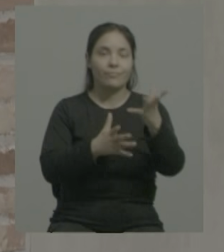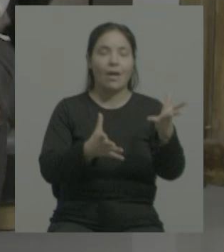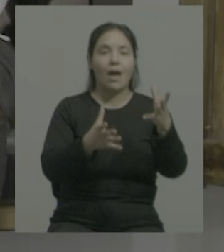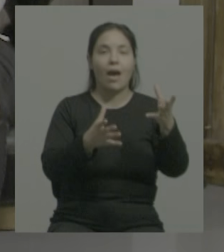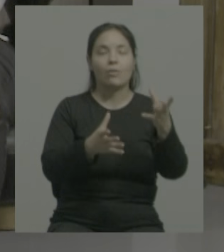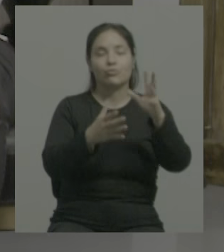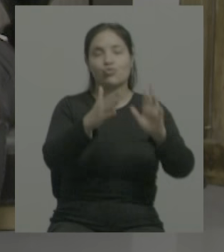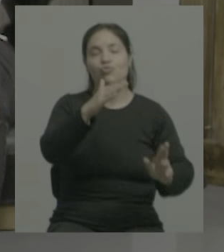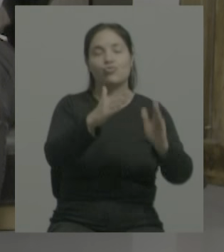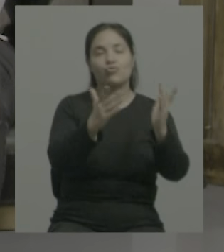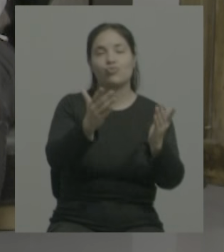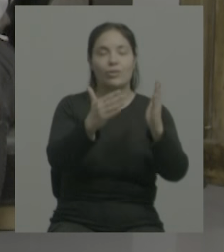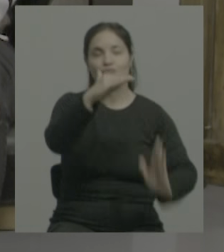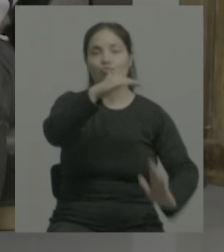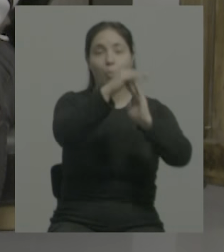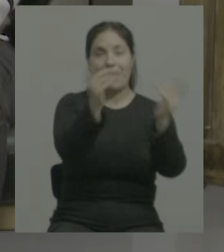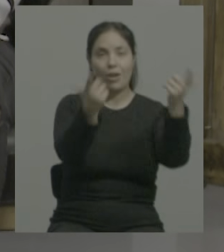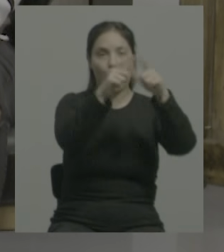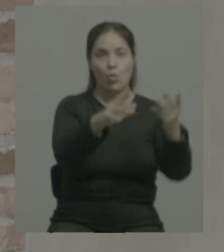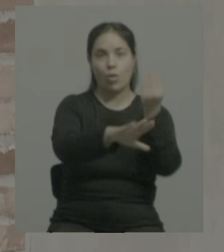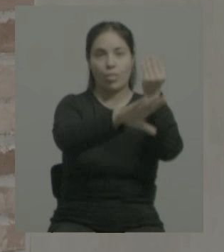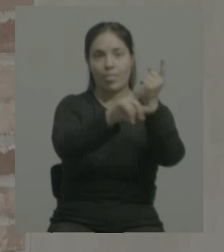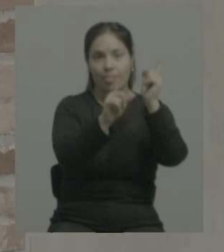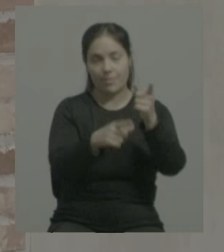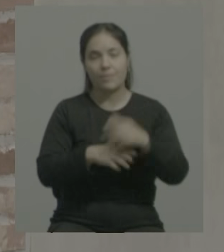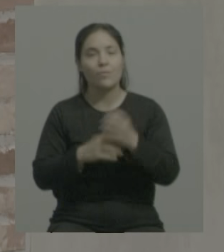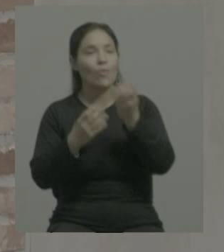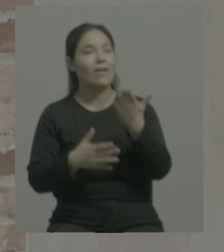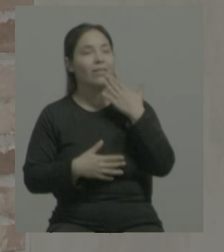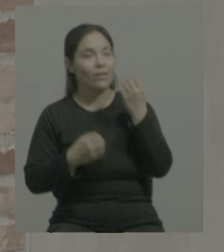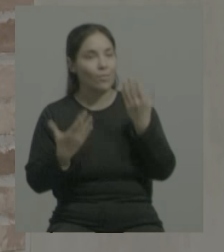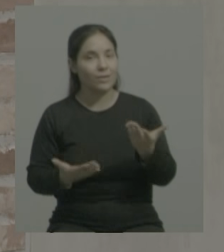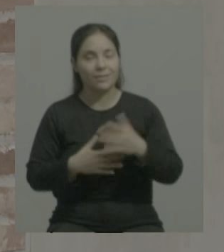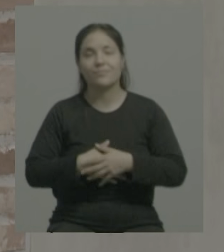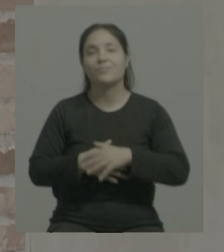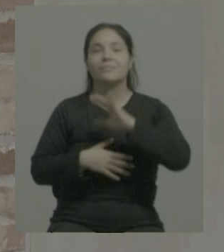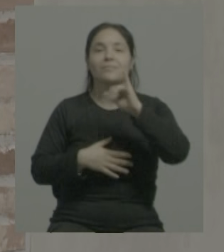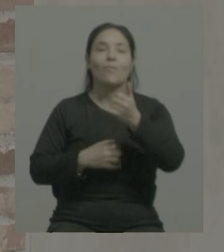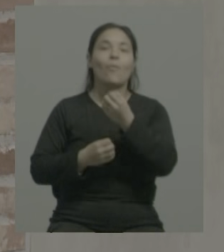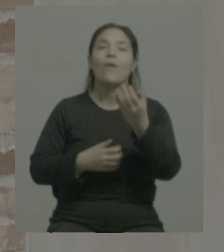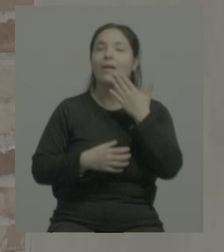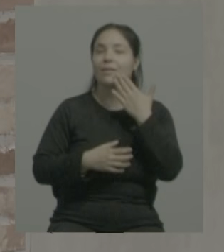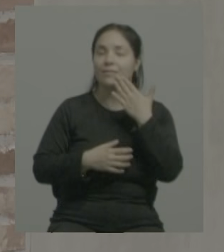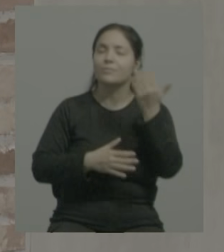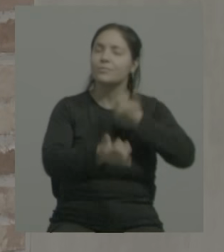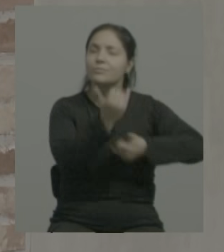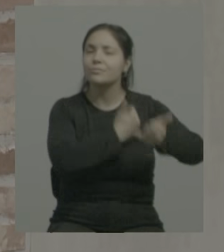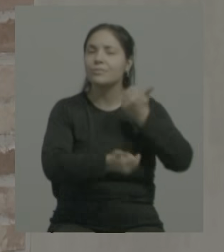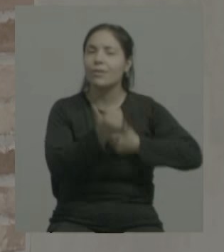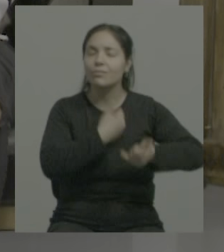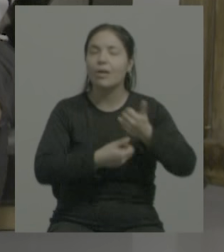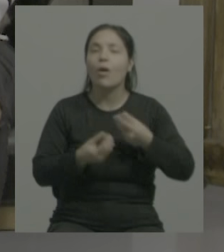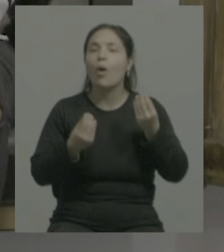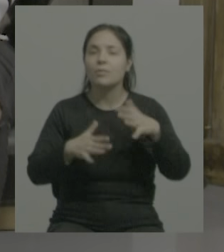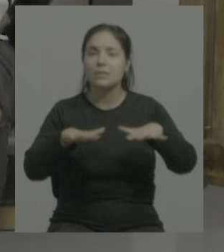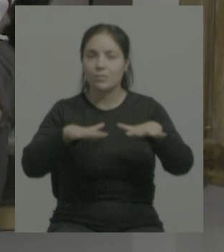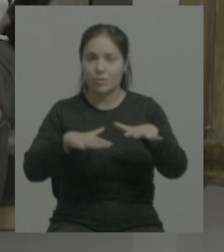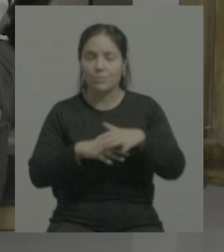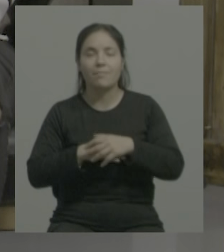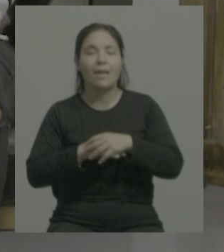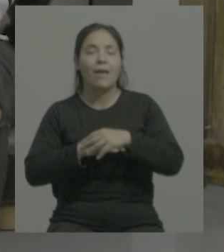están a todos? Buenas tardes. En este caso. Bueno, cuéntenos un poquito el panorama. Primero quiero marcar la diferencia. Decíamos un poco lo